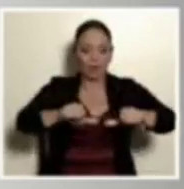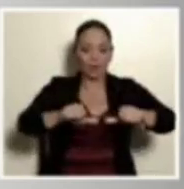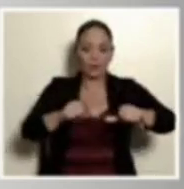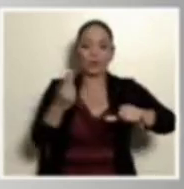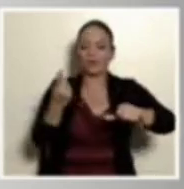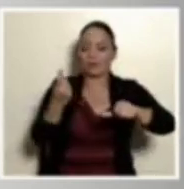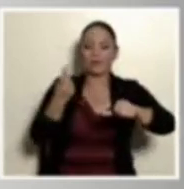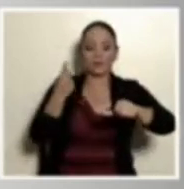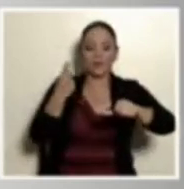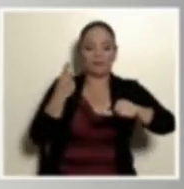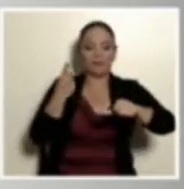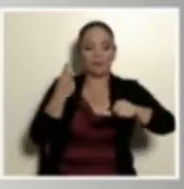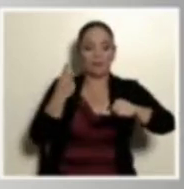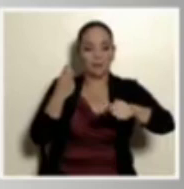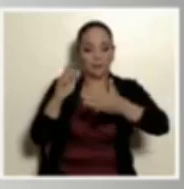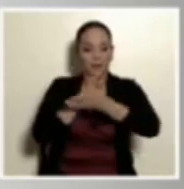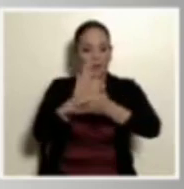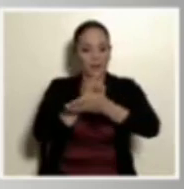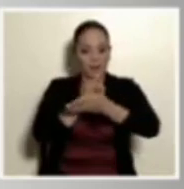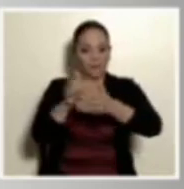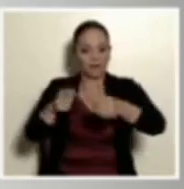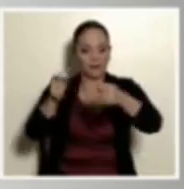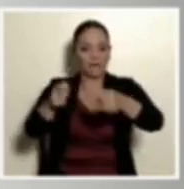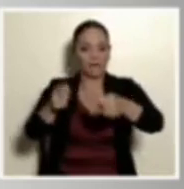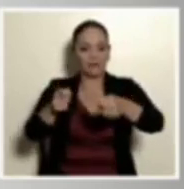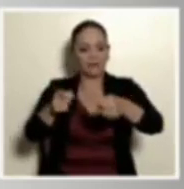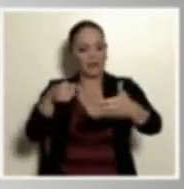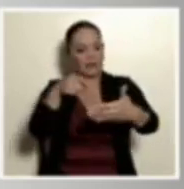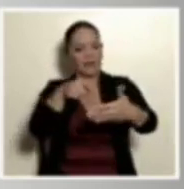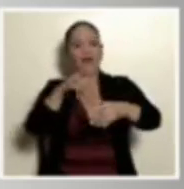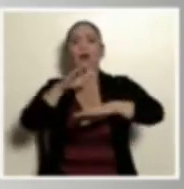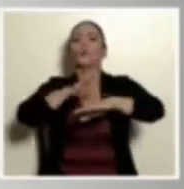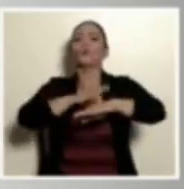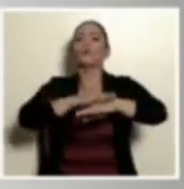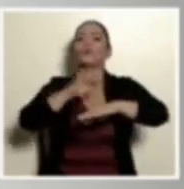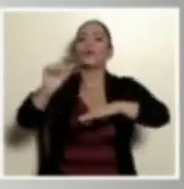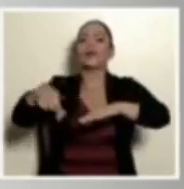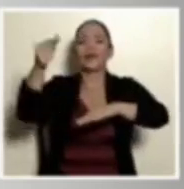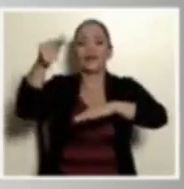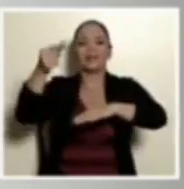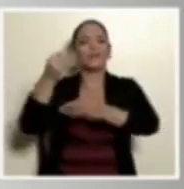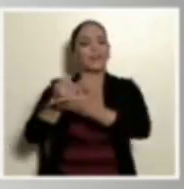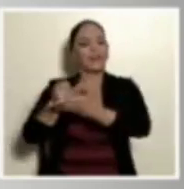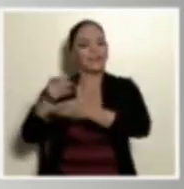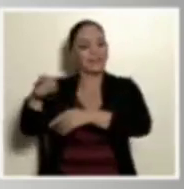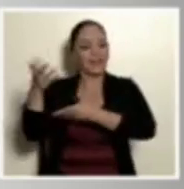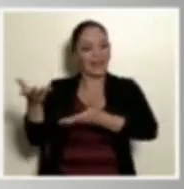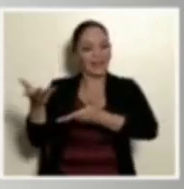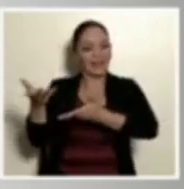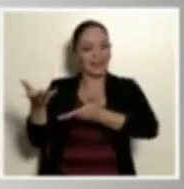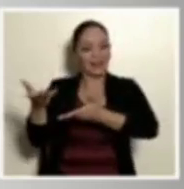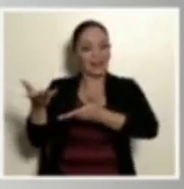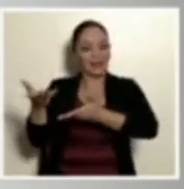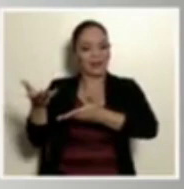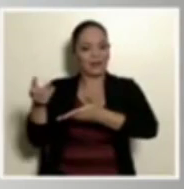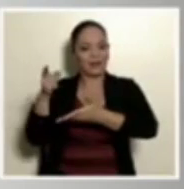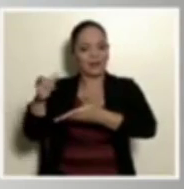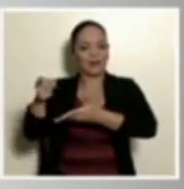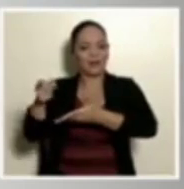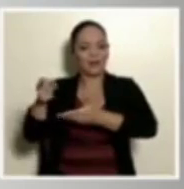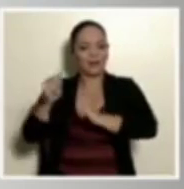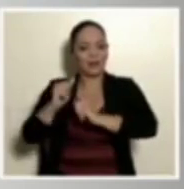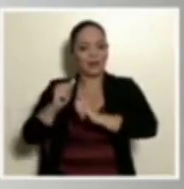reciente emisión, se autorizó a la gerencia financiera para que compitiera con